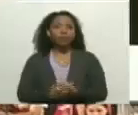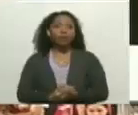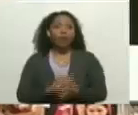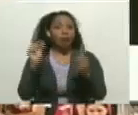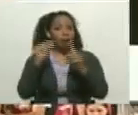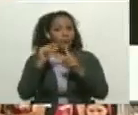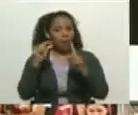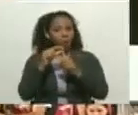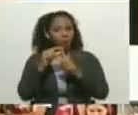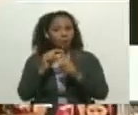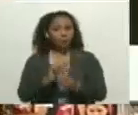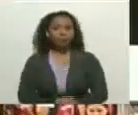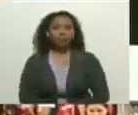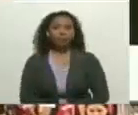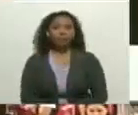palabra.